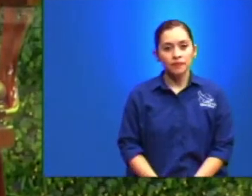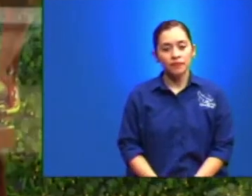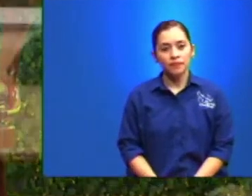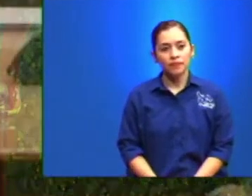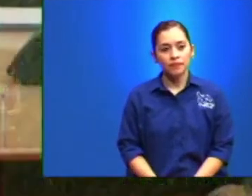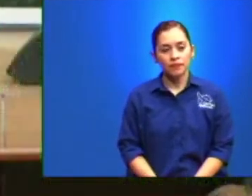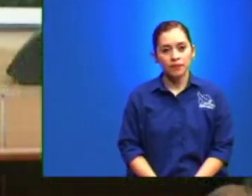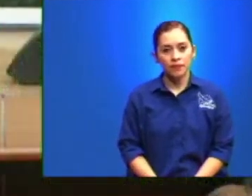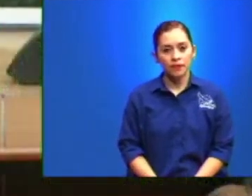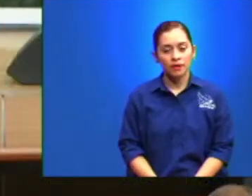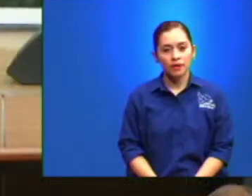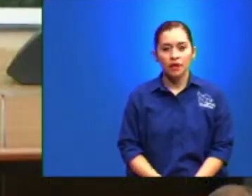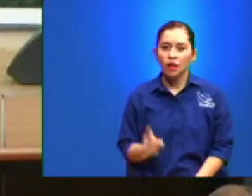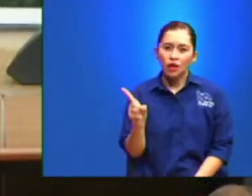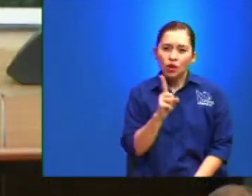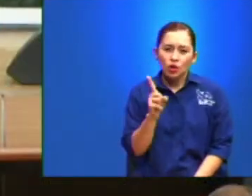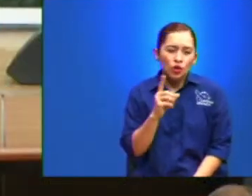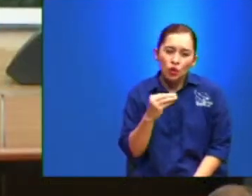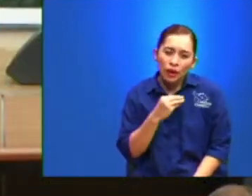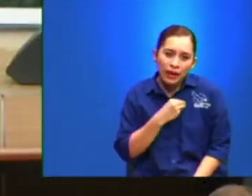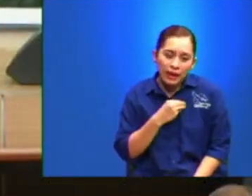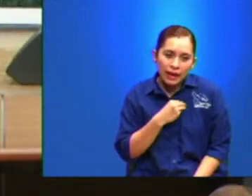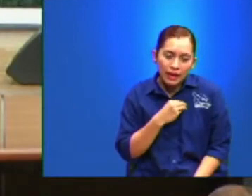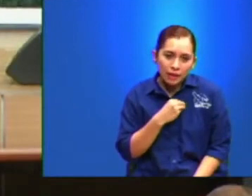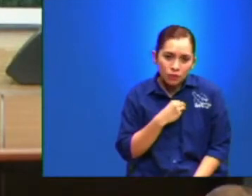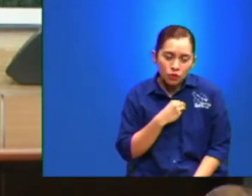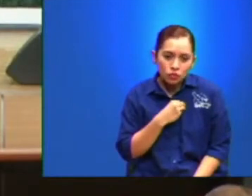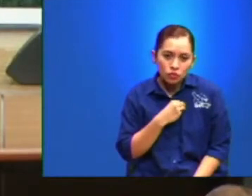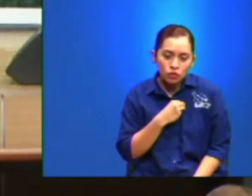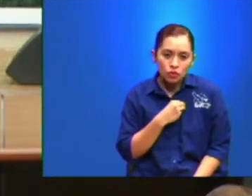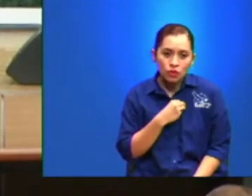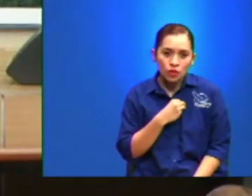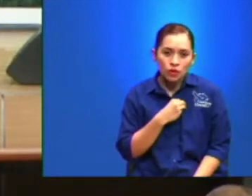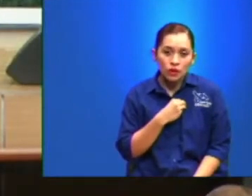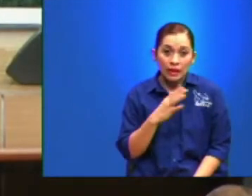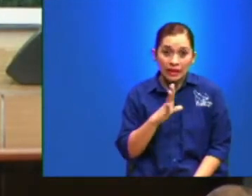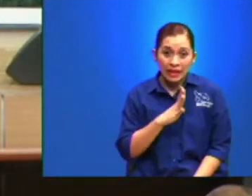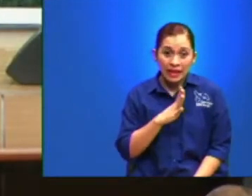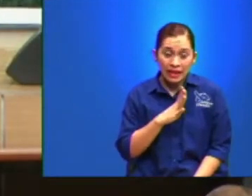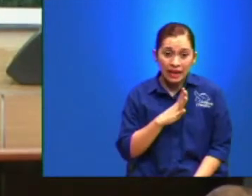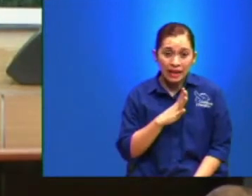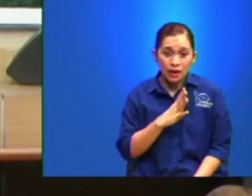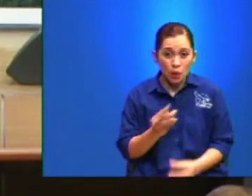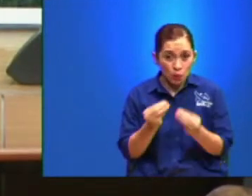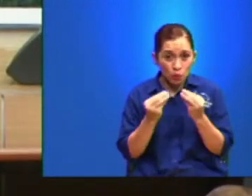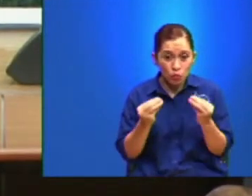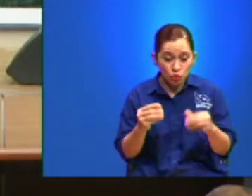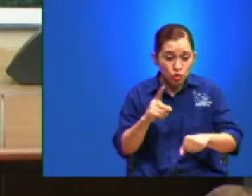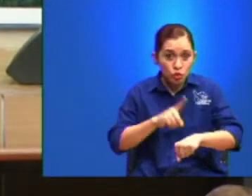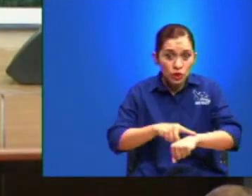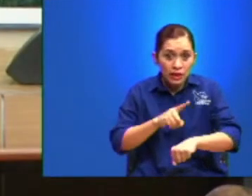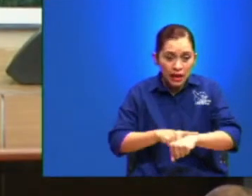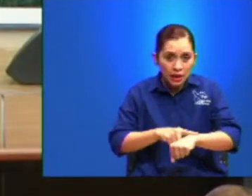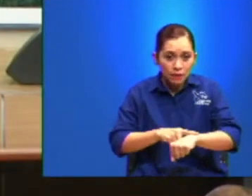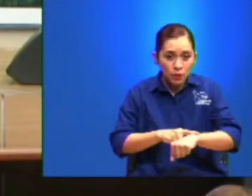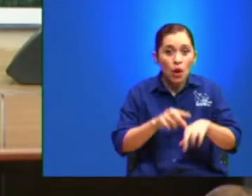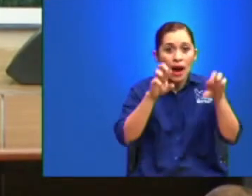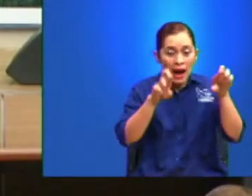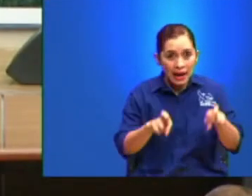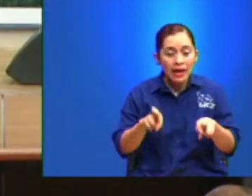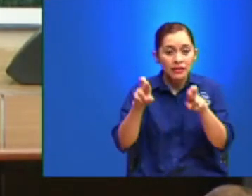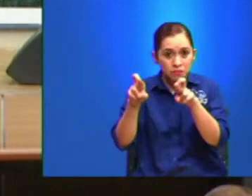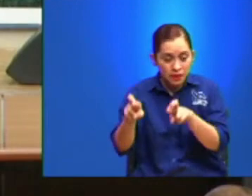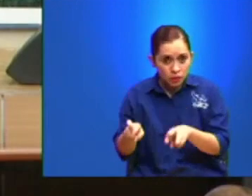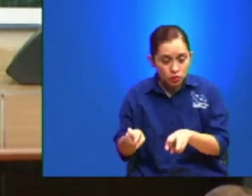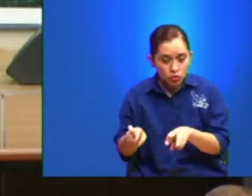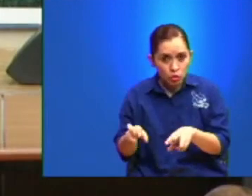no nos queremos arriesgar a tener tanta tanto tiempo a la gente sin que haya un espacio